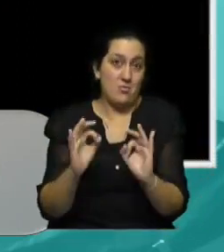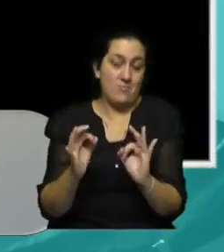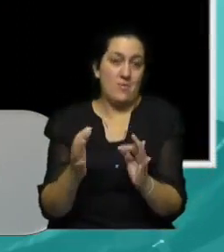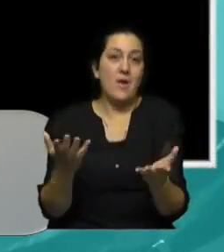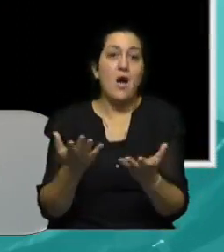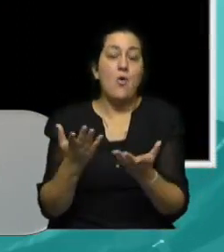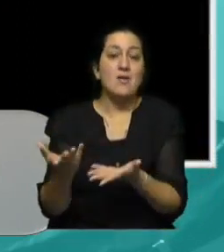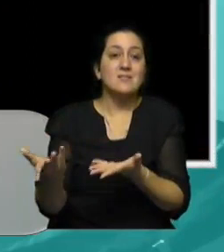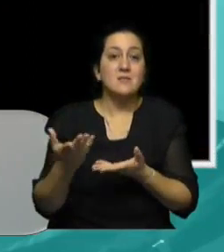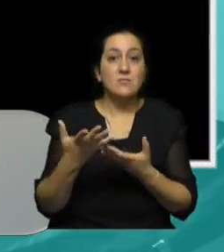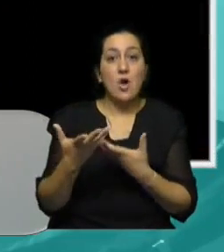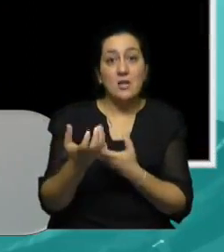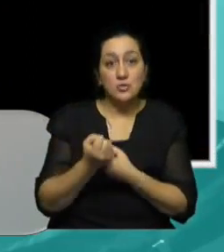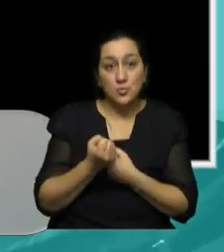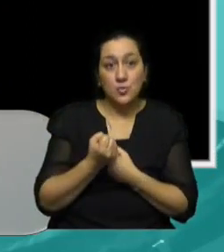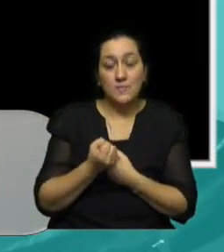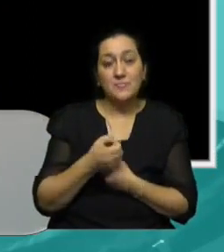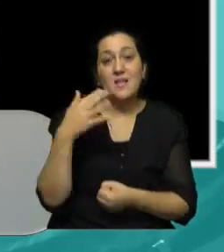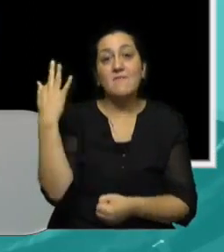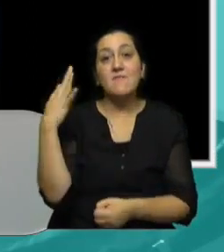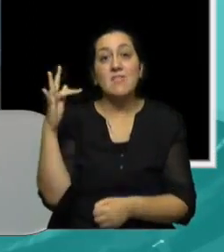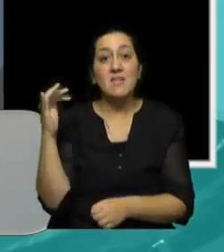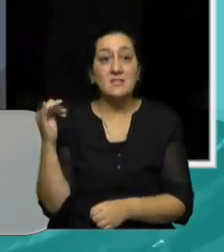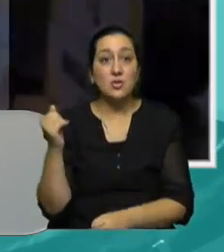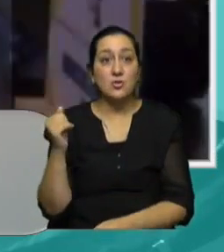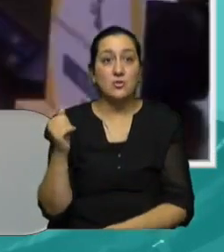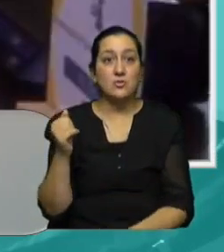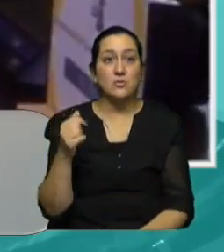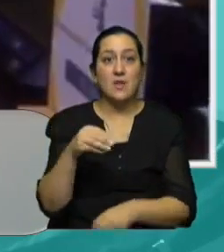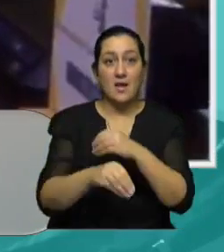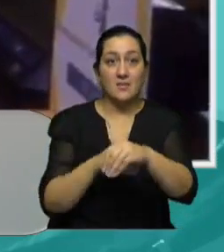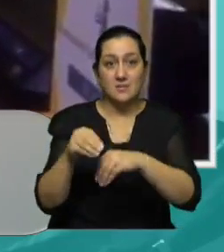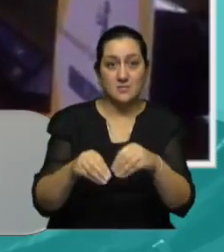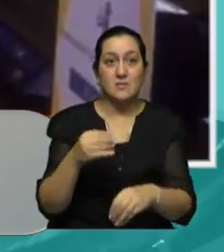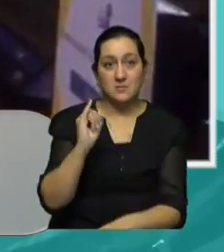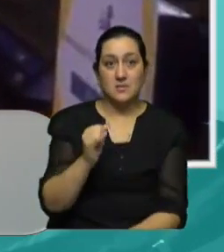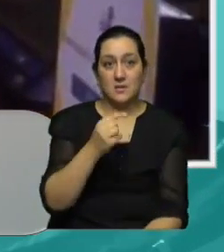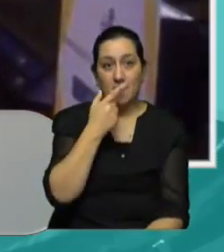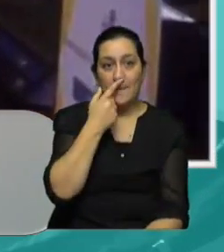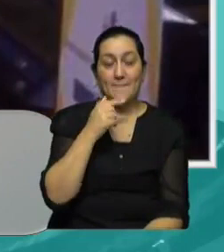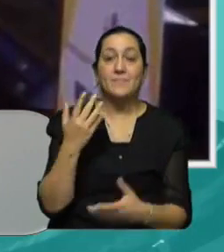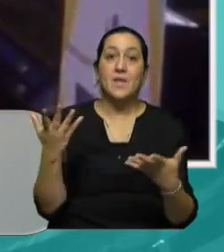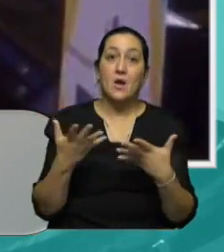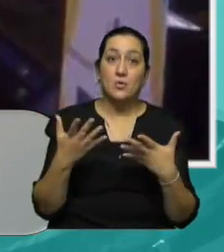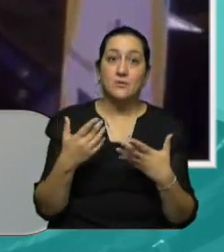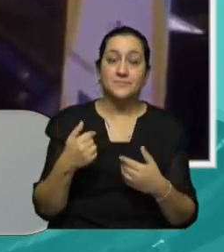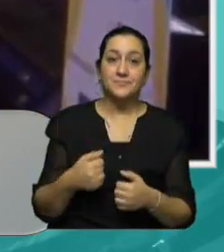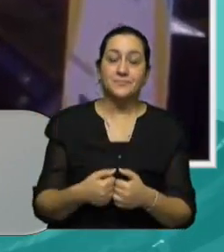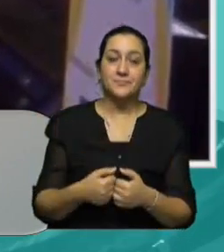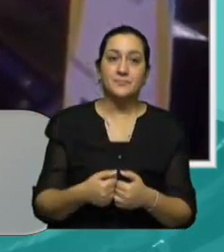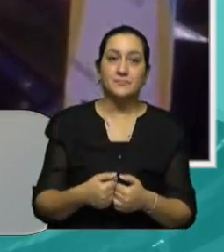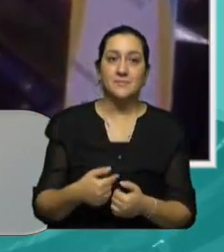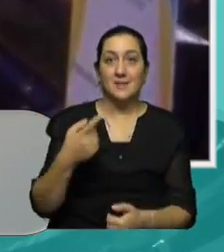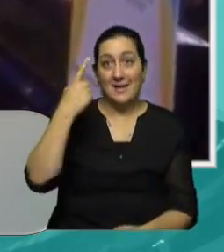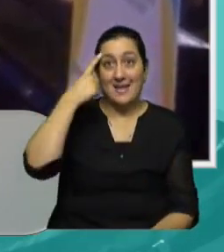la ayuda de donde se tiene que recibir, que es de la Federación de Ajedrez. Ajá. Ahora yo voy a, la